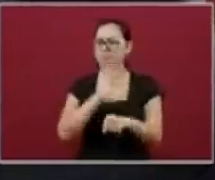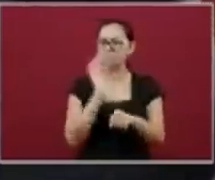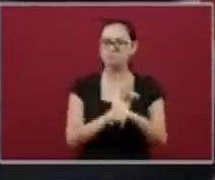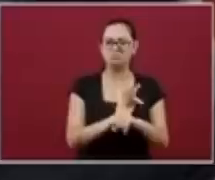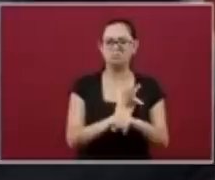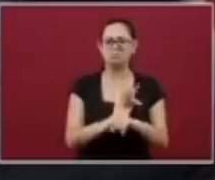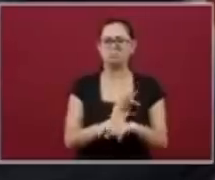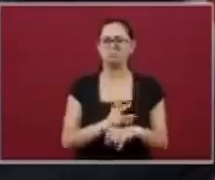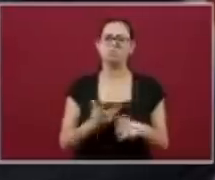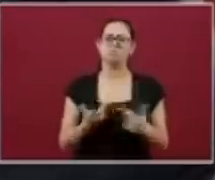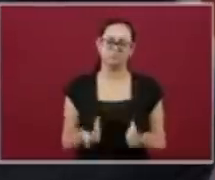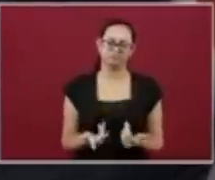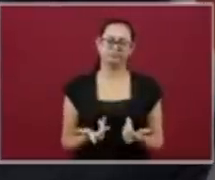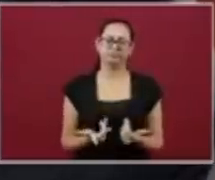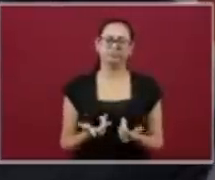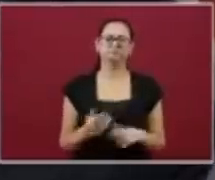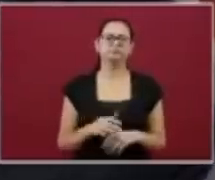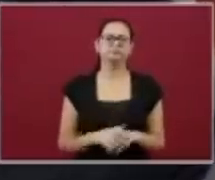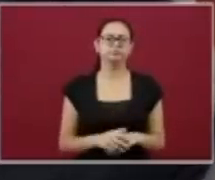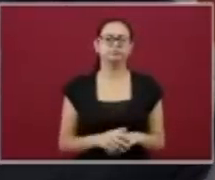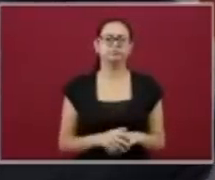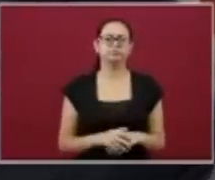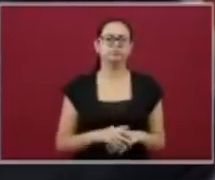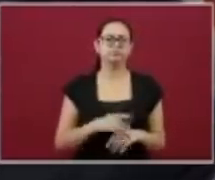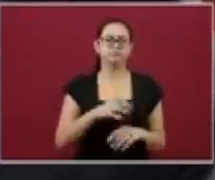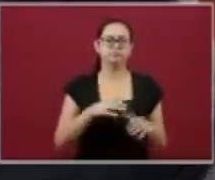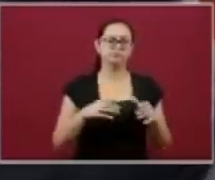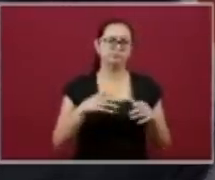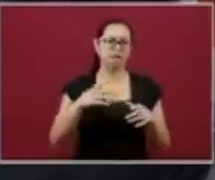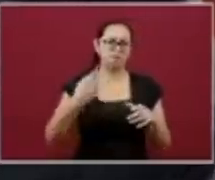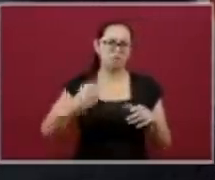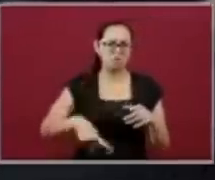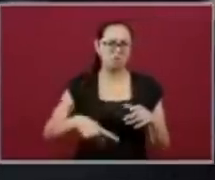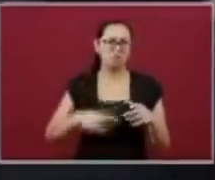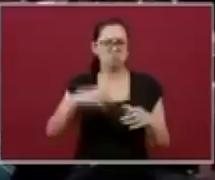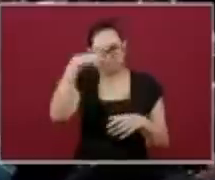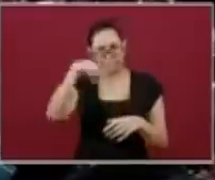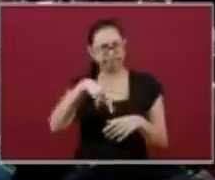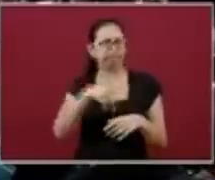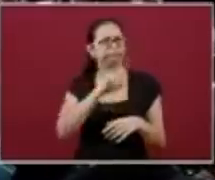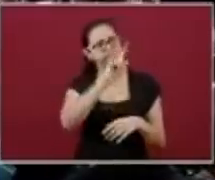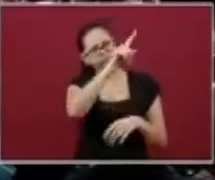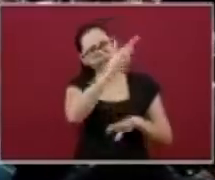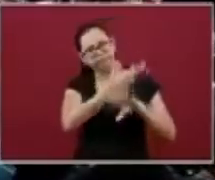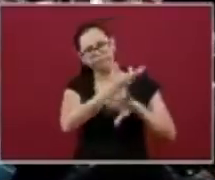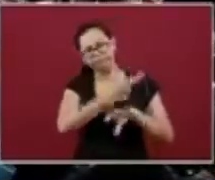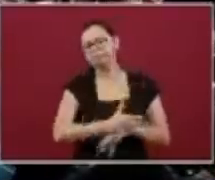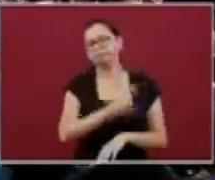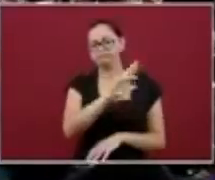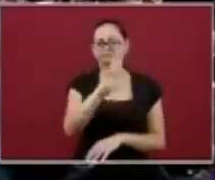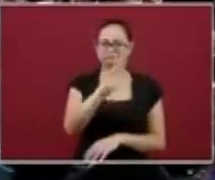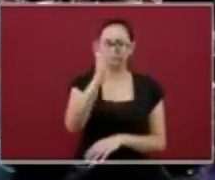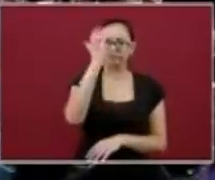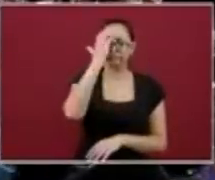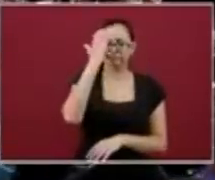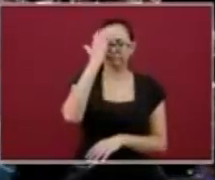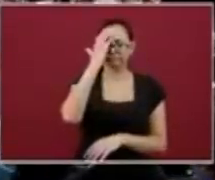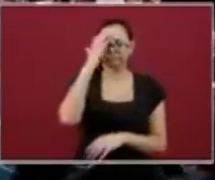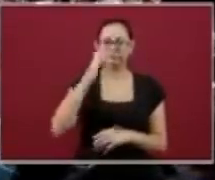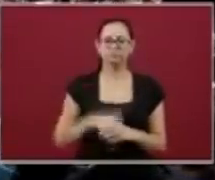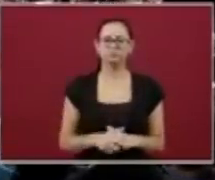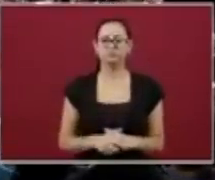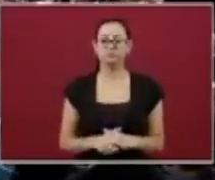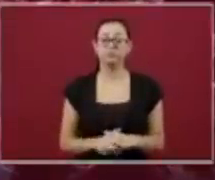les dé reconocimiento a nuestros paisanos. Eso es lo que puedo decir. En caso de que se necesite, vamos,